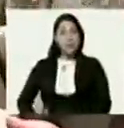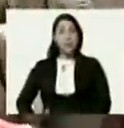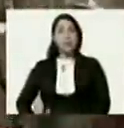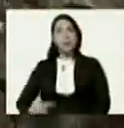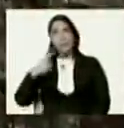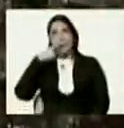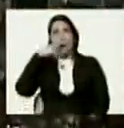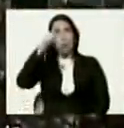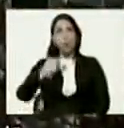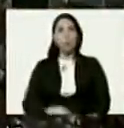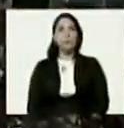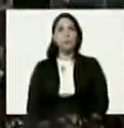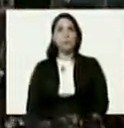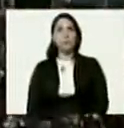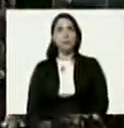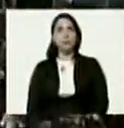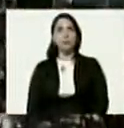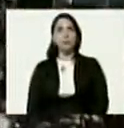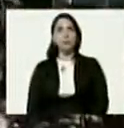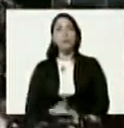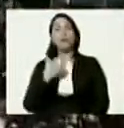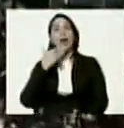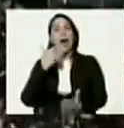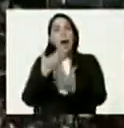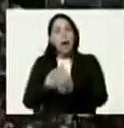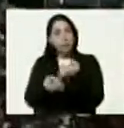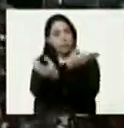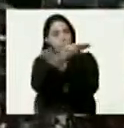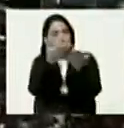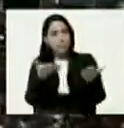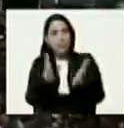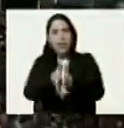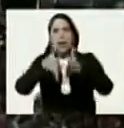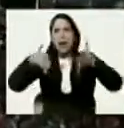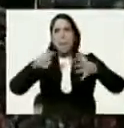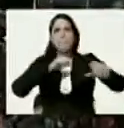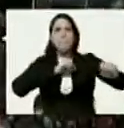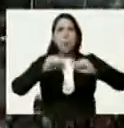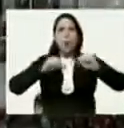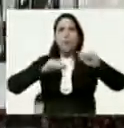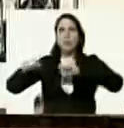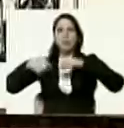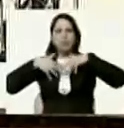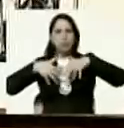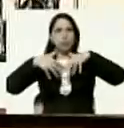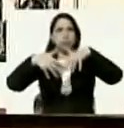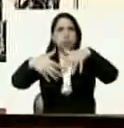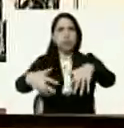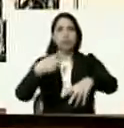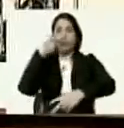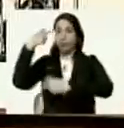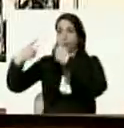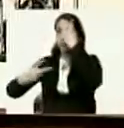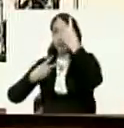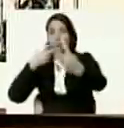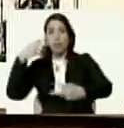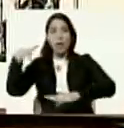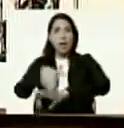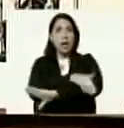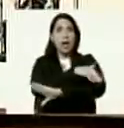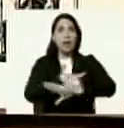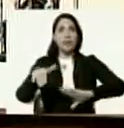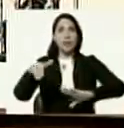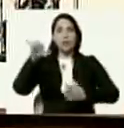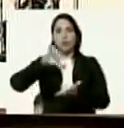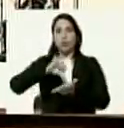constitucional Nicolás Maduro agradeció esta gran movilización que recorrió las calles de la